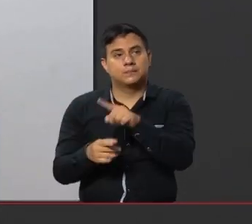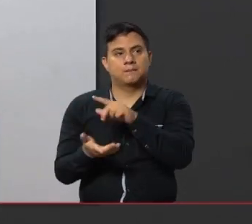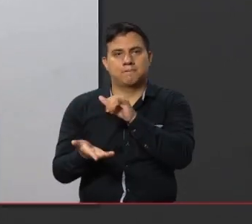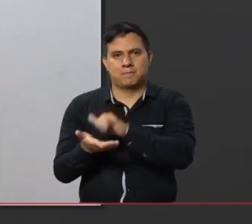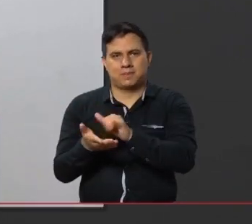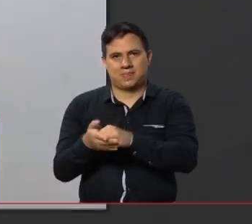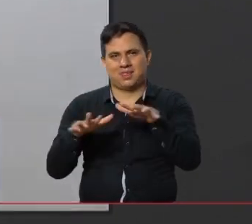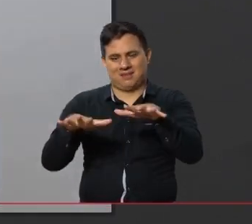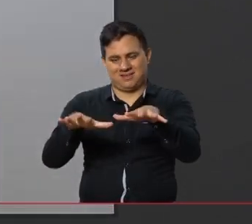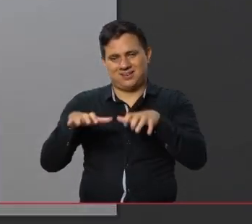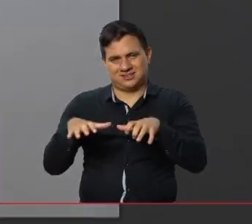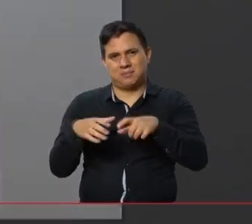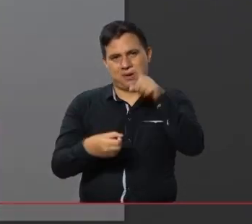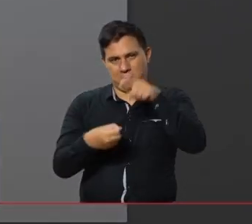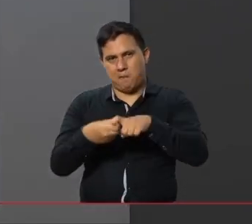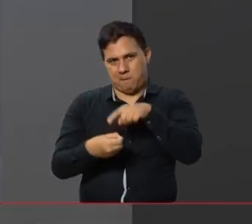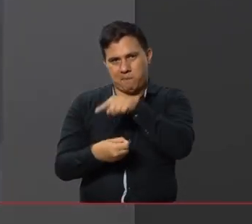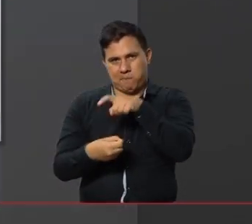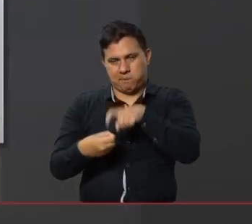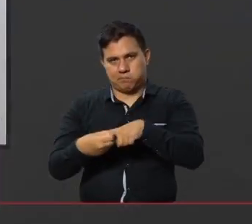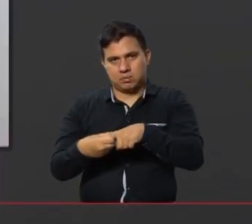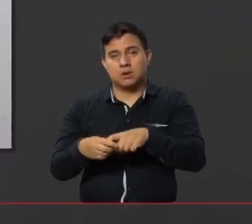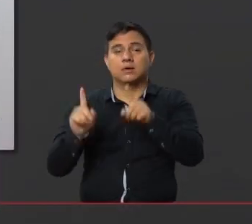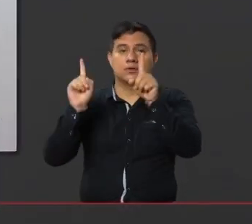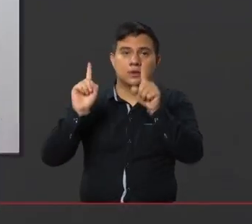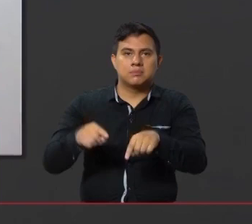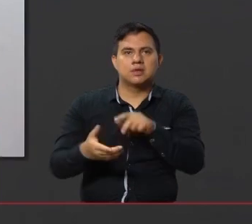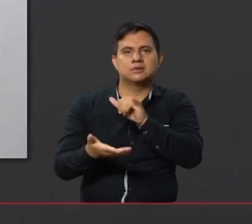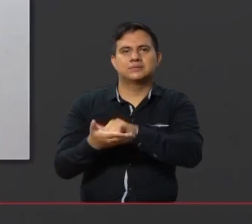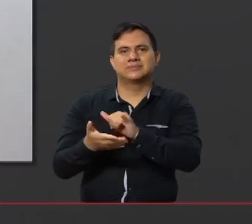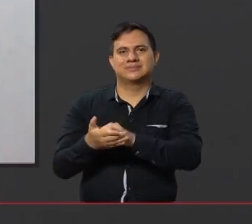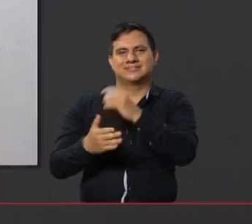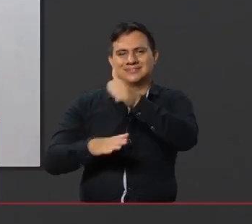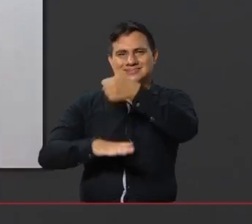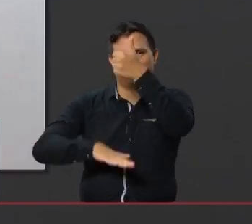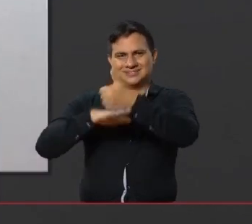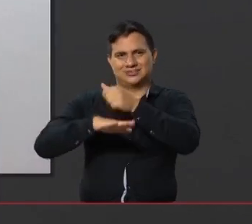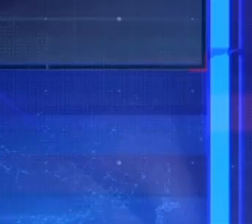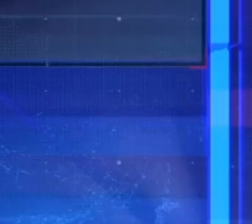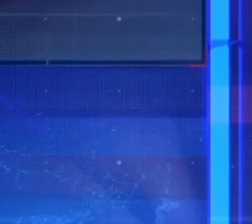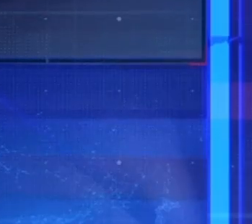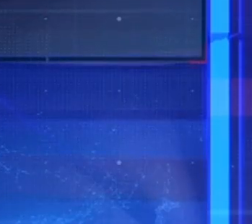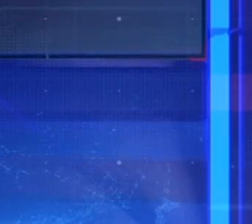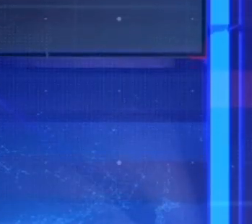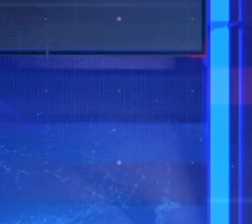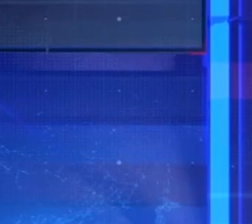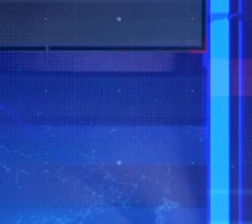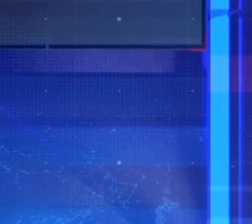del cauca representante a la cámara y gerente de la empresa oficial de servicios públicos de